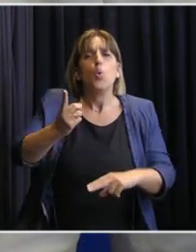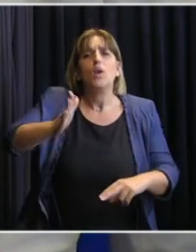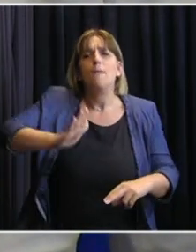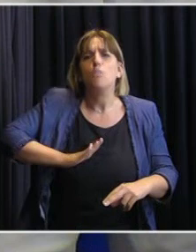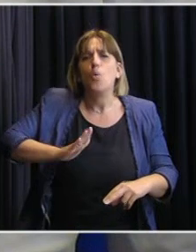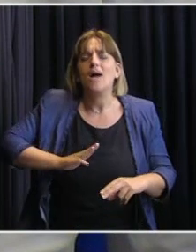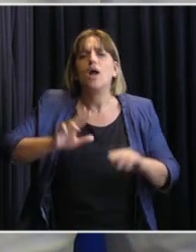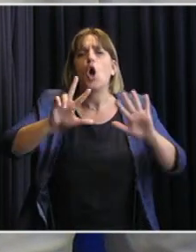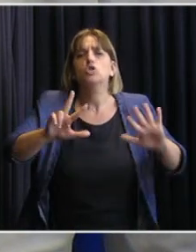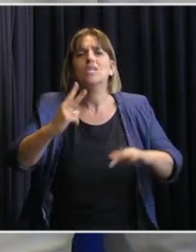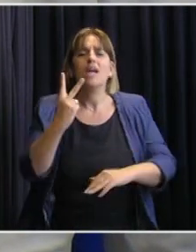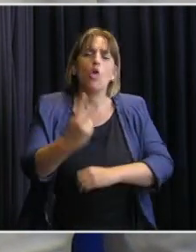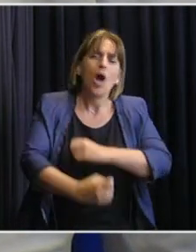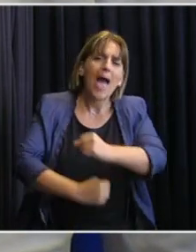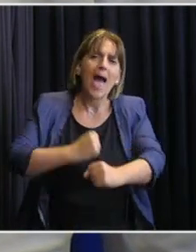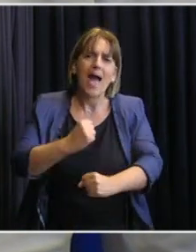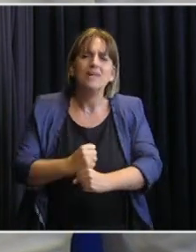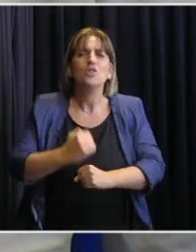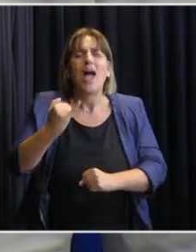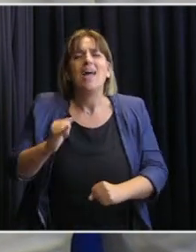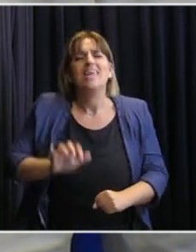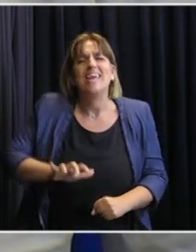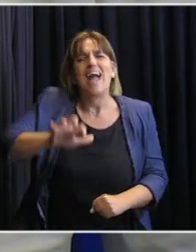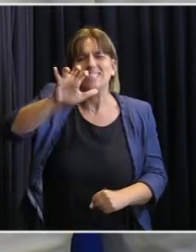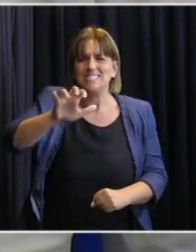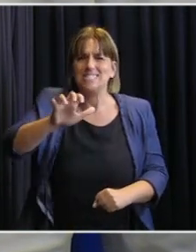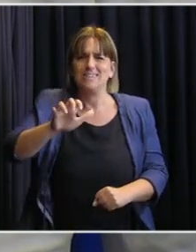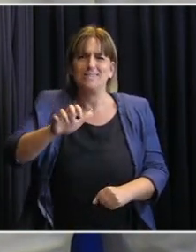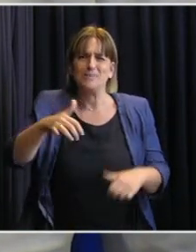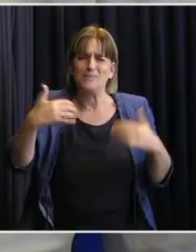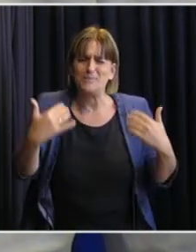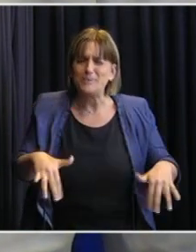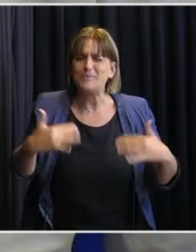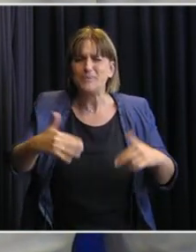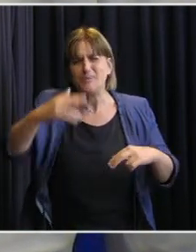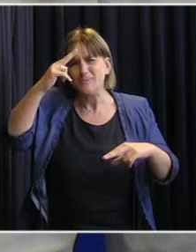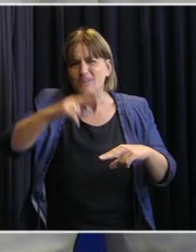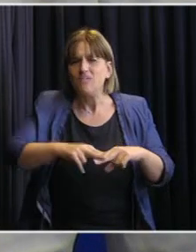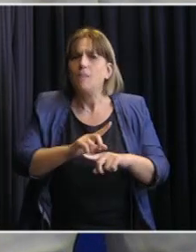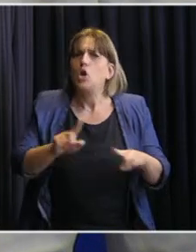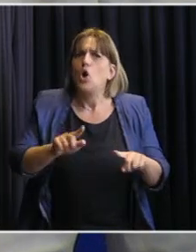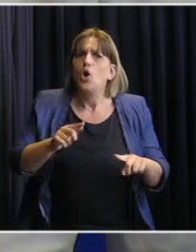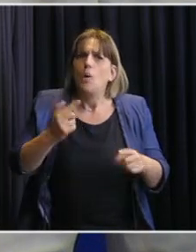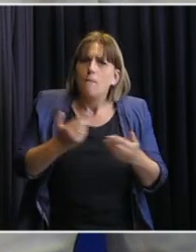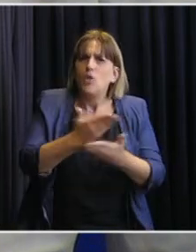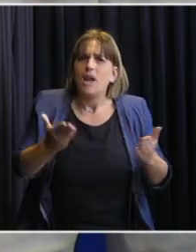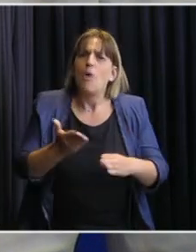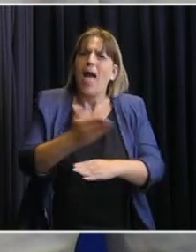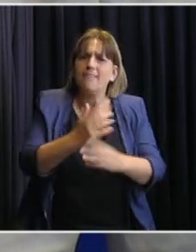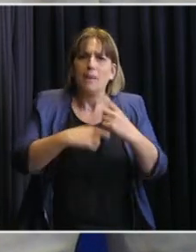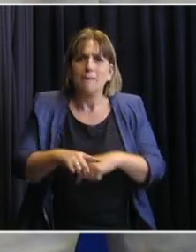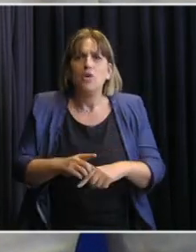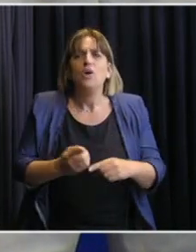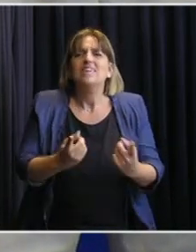de 82 años que padecía un cáncer severo, y si bien no informamos al principio, queríamos saber